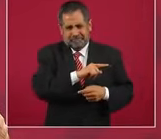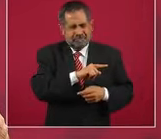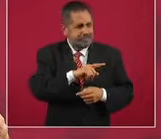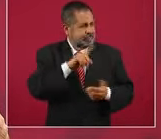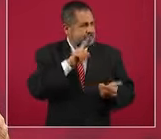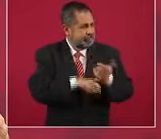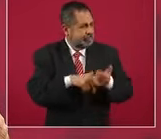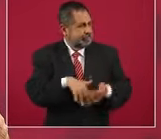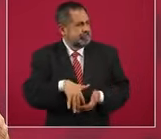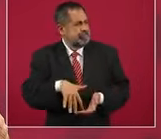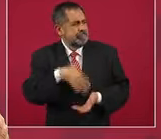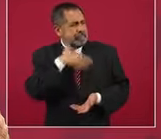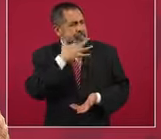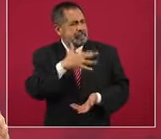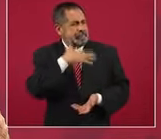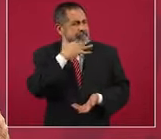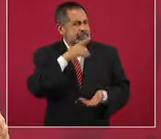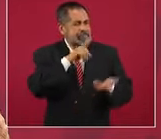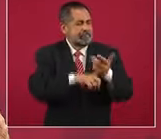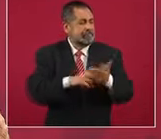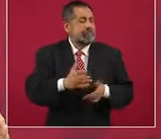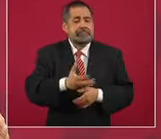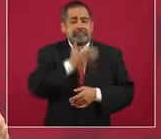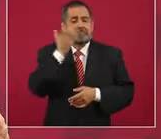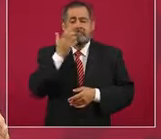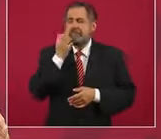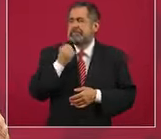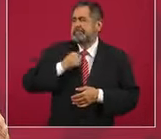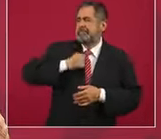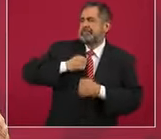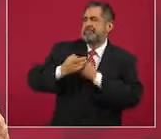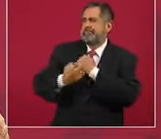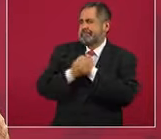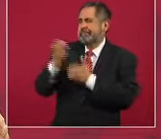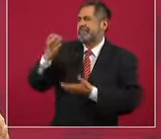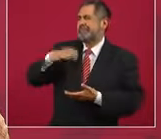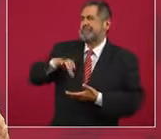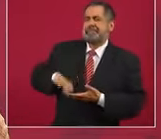manchadas de corrupción y acostumbradas al influyentismo.